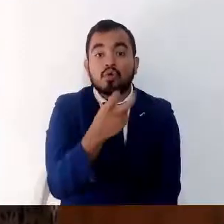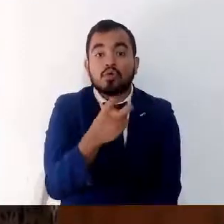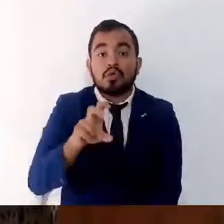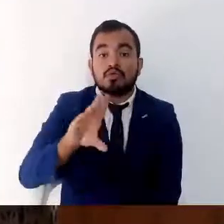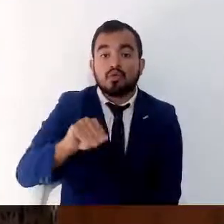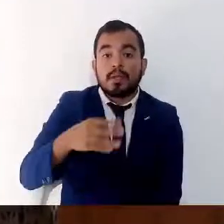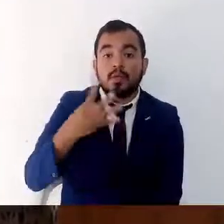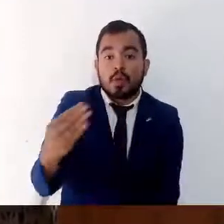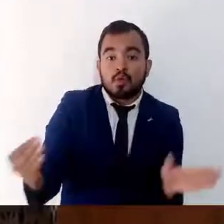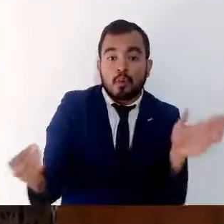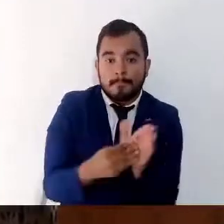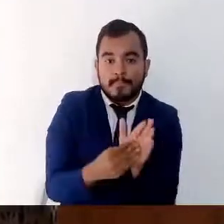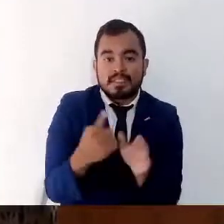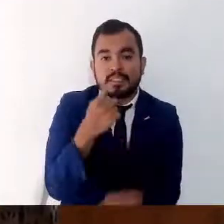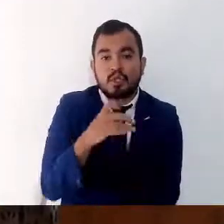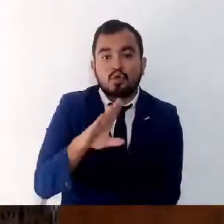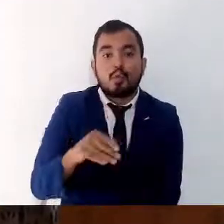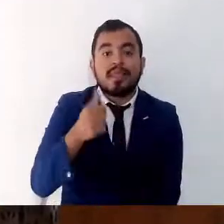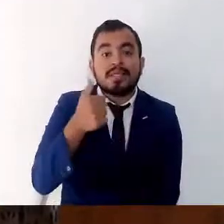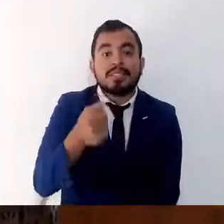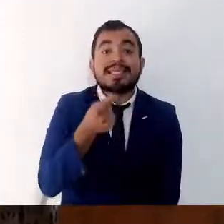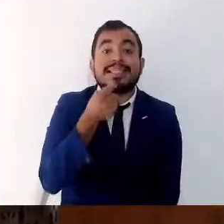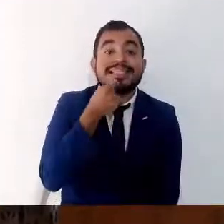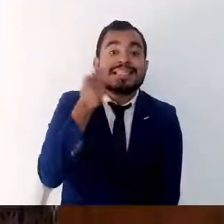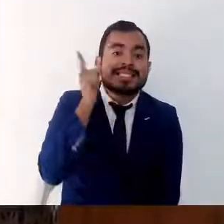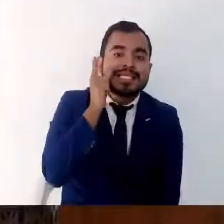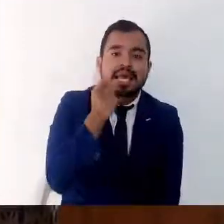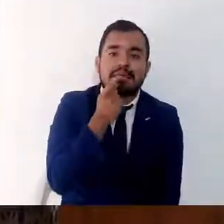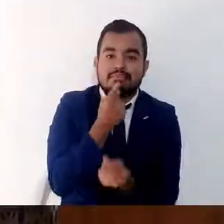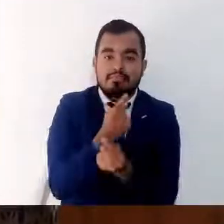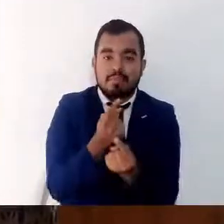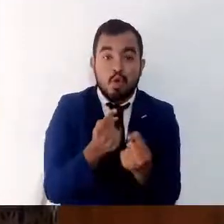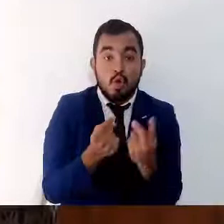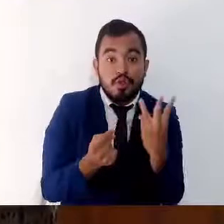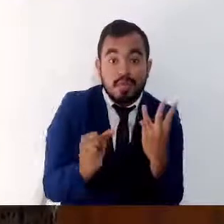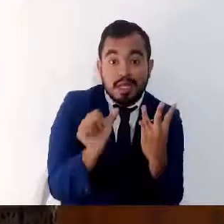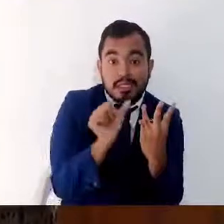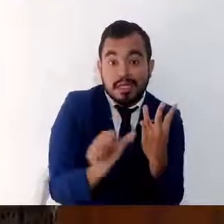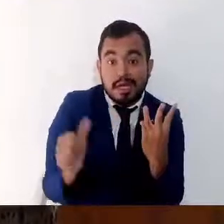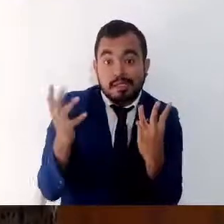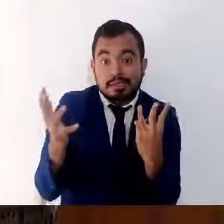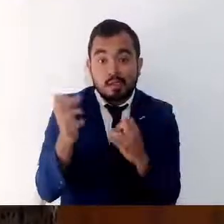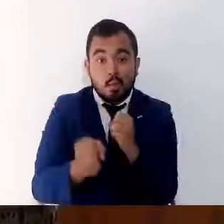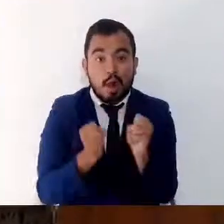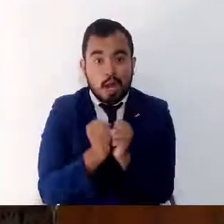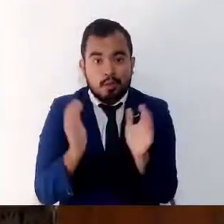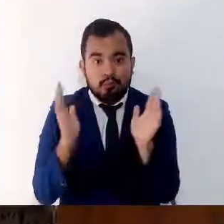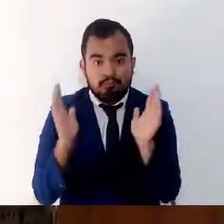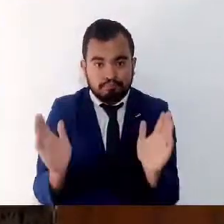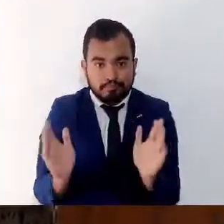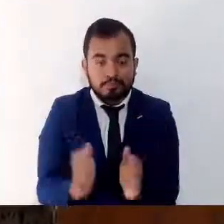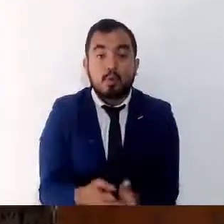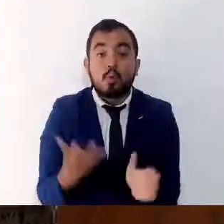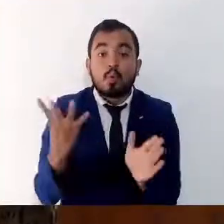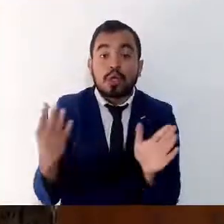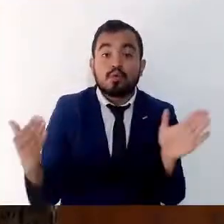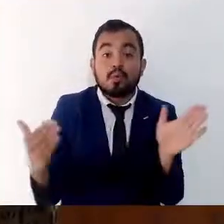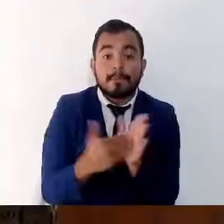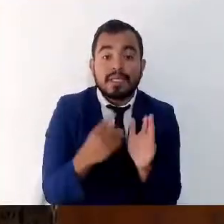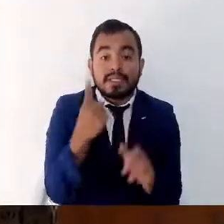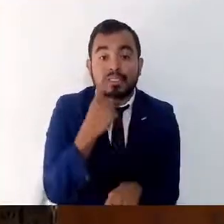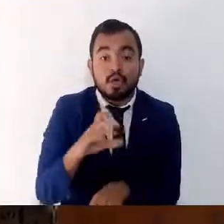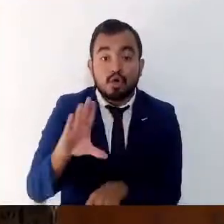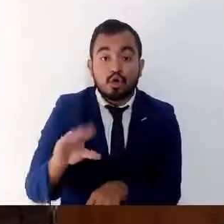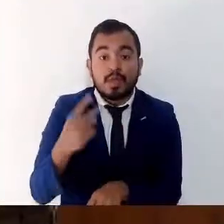294.146 niñas y niños de 3 a 5 años de edad, en 4.192 escuelas públicas